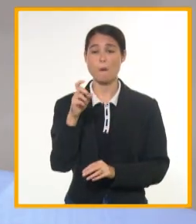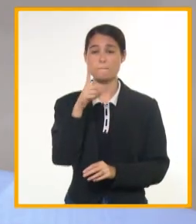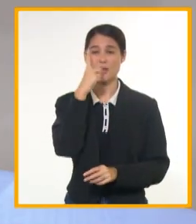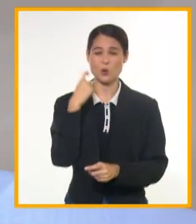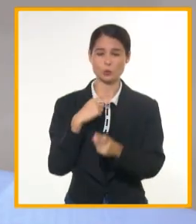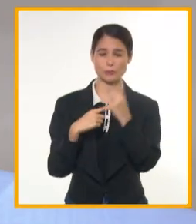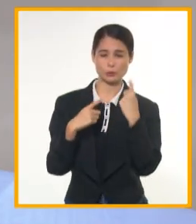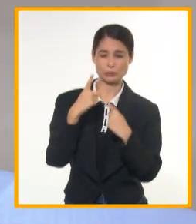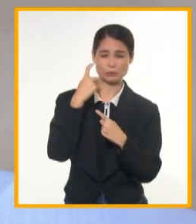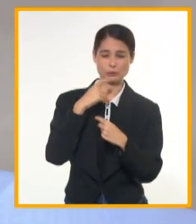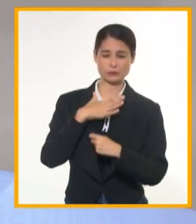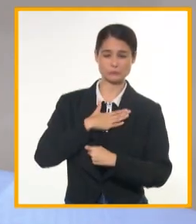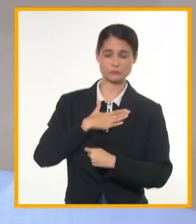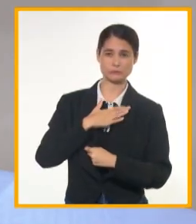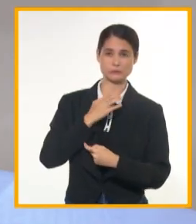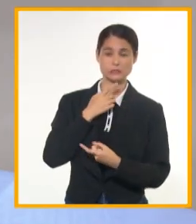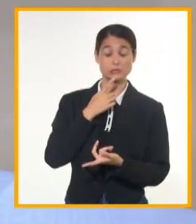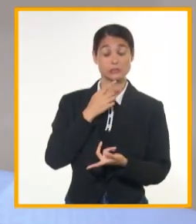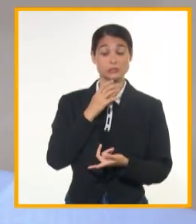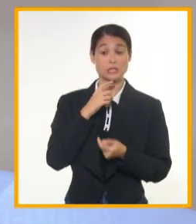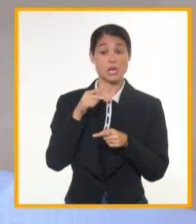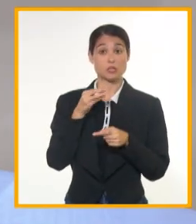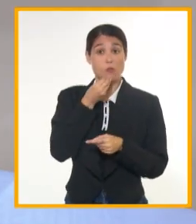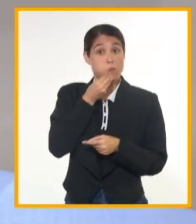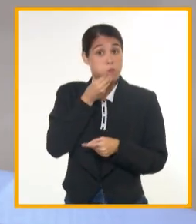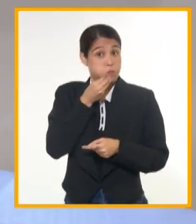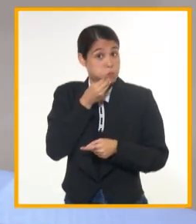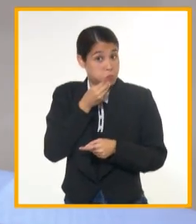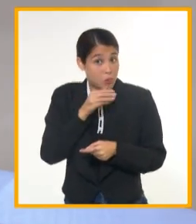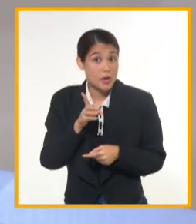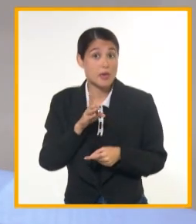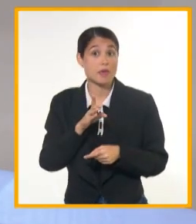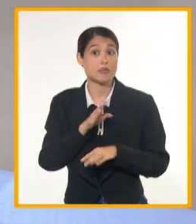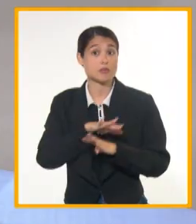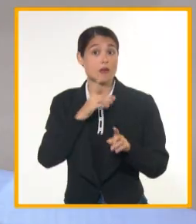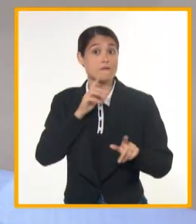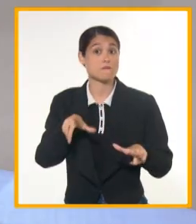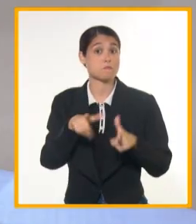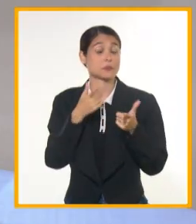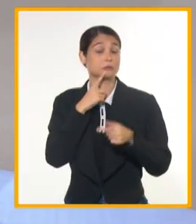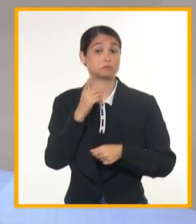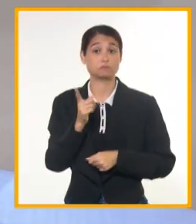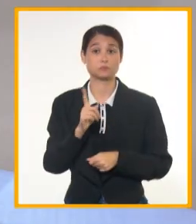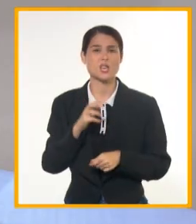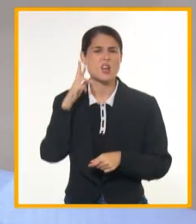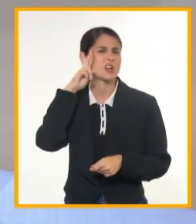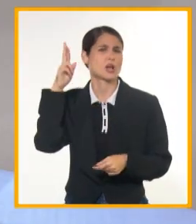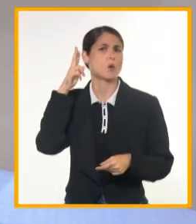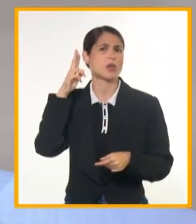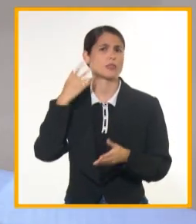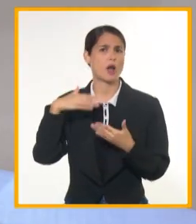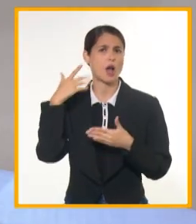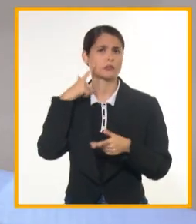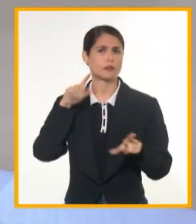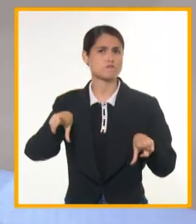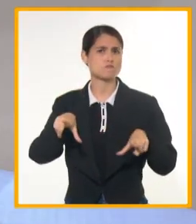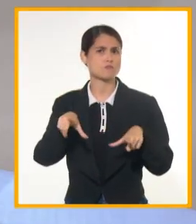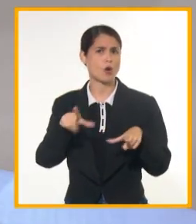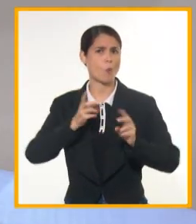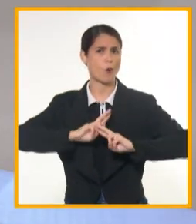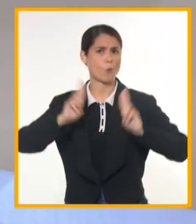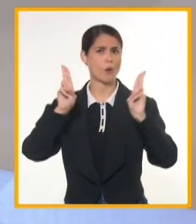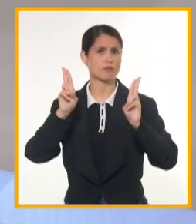preguntó, no creo que tenga muchas posibilidades de pasar. Recuerden que existió un acuerdo Major League Baseball